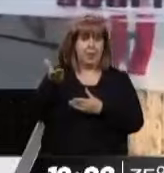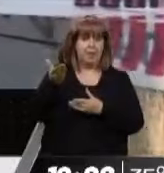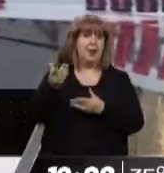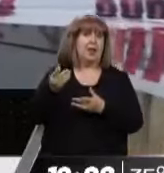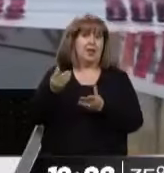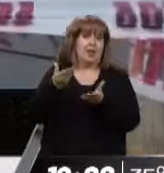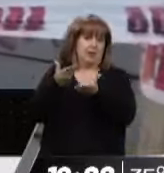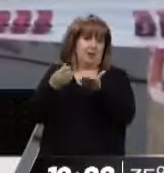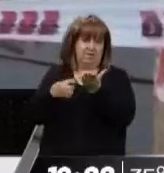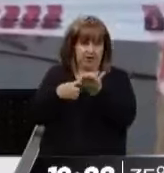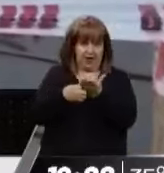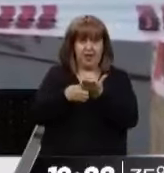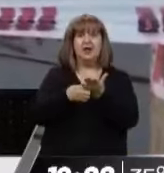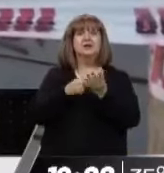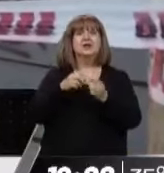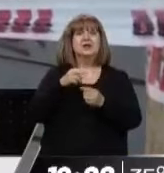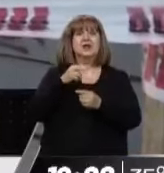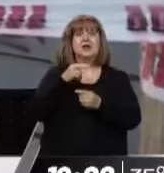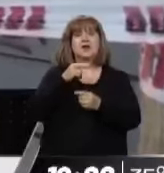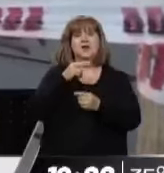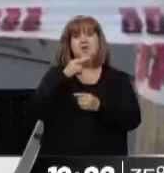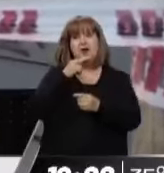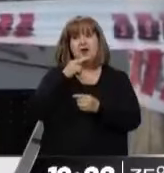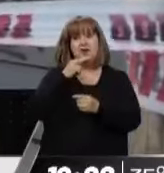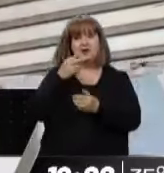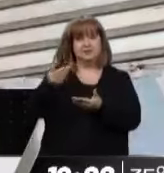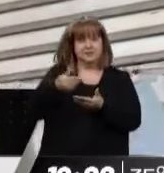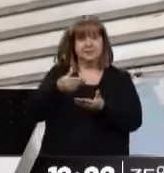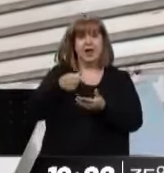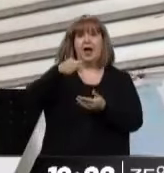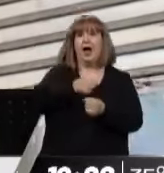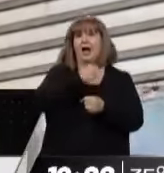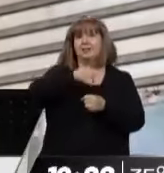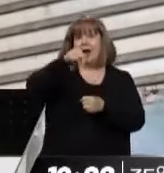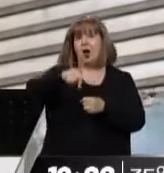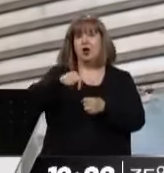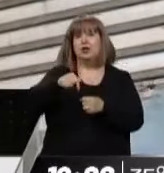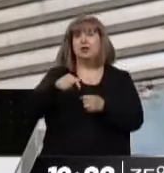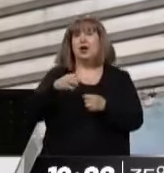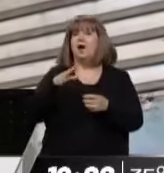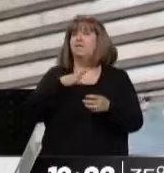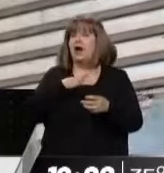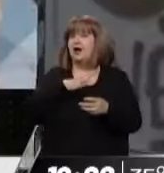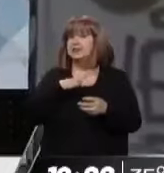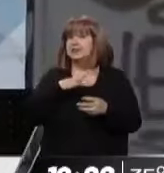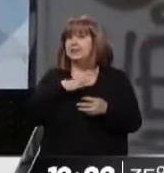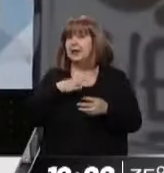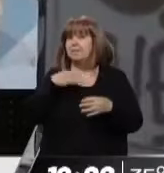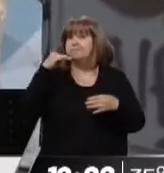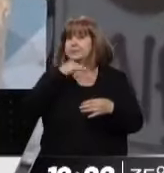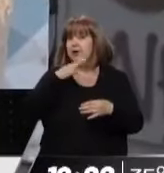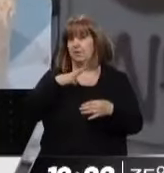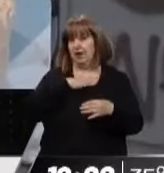en cuenta. Efectivamente fue puesta a su disposición y a la fecha no hay una conclusión definitiva